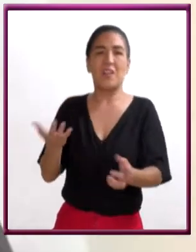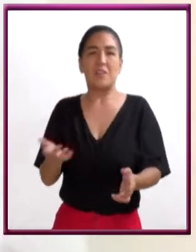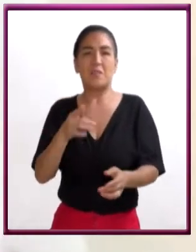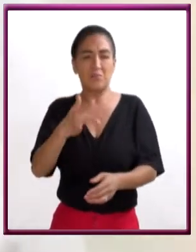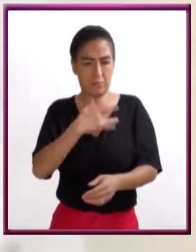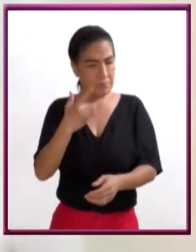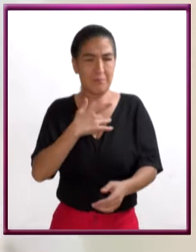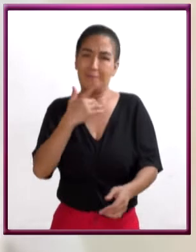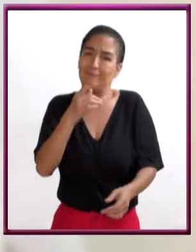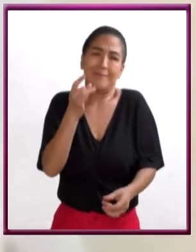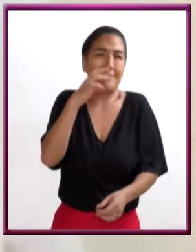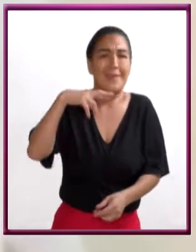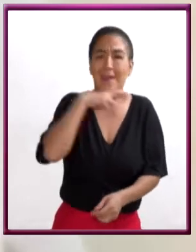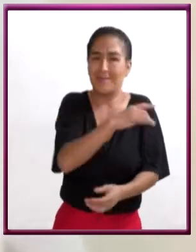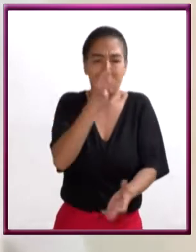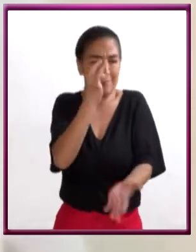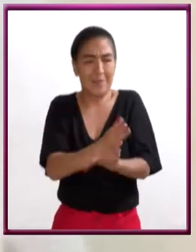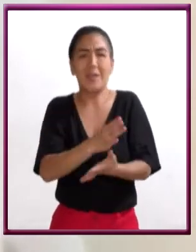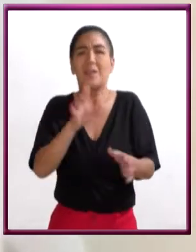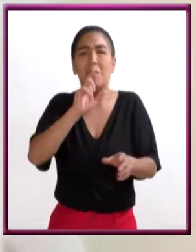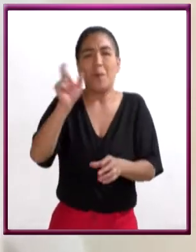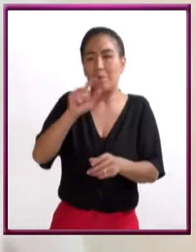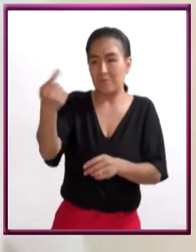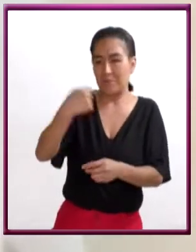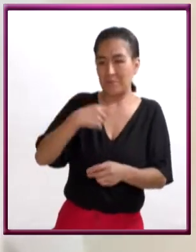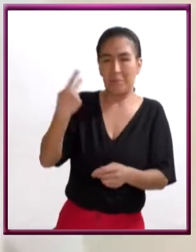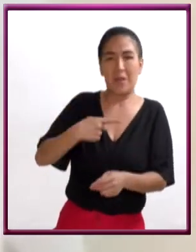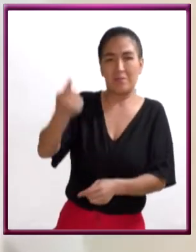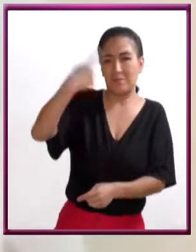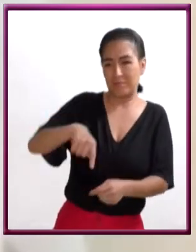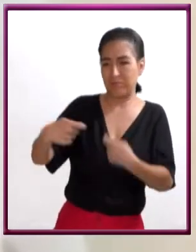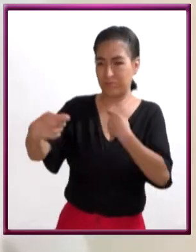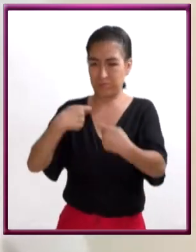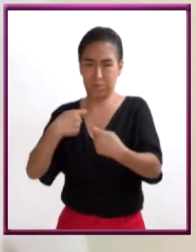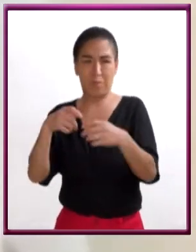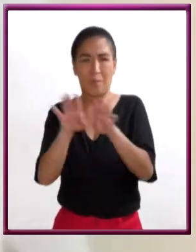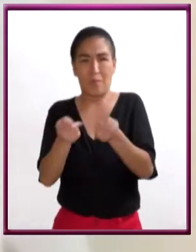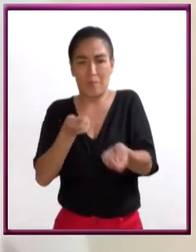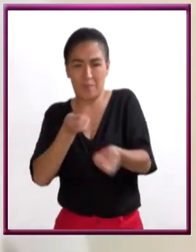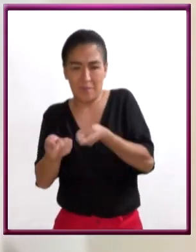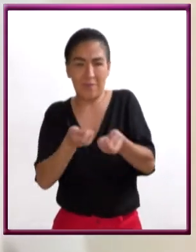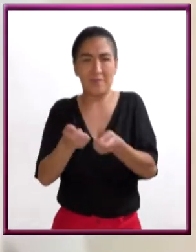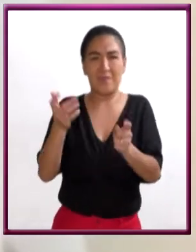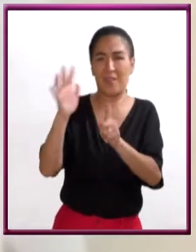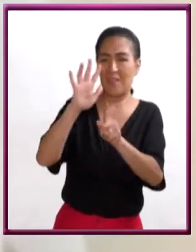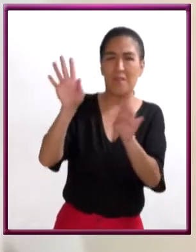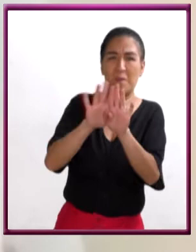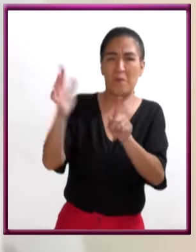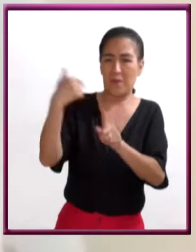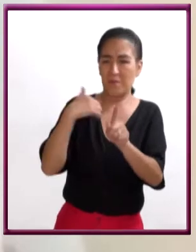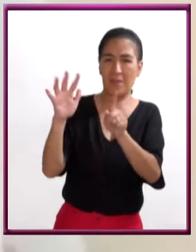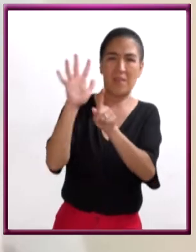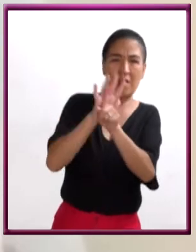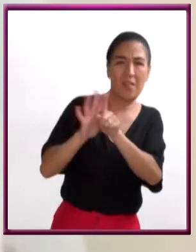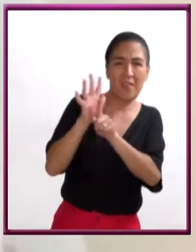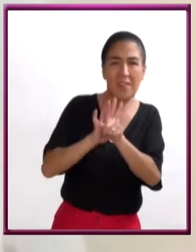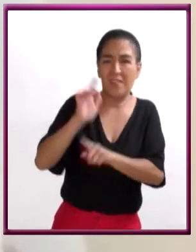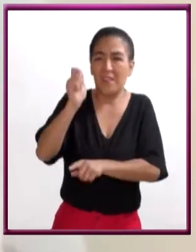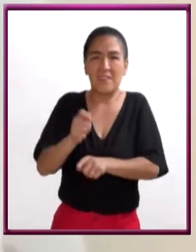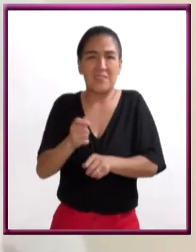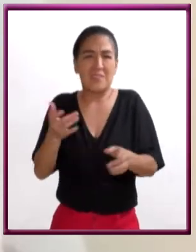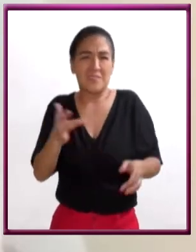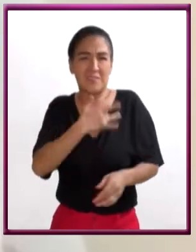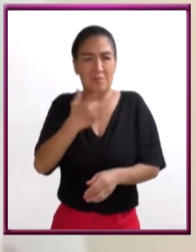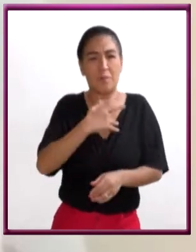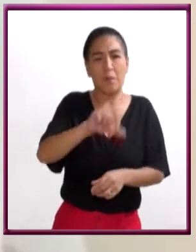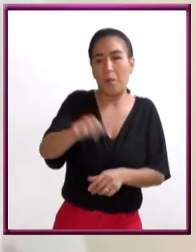te das cuenta cuando empiezas a manipular a alguien porque hace lo que tú quieres, ¿no? O sea, si tú quieres hacer algo, empiezas a manipular a la